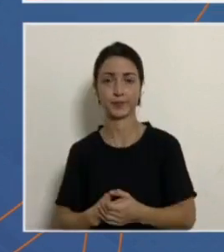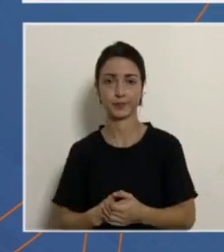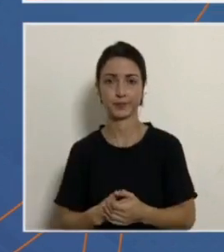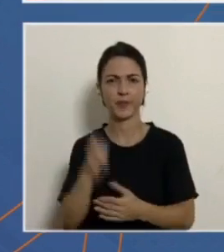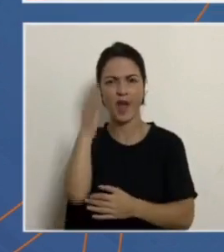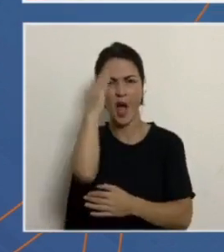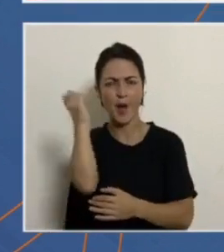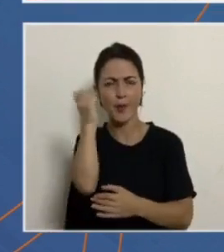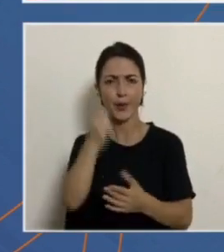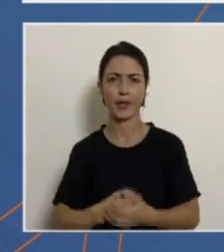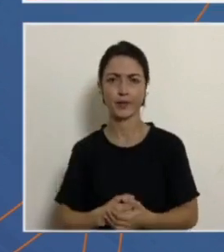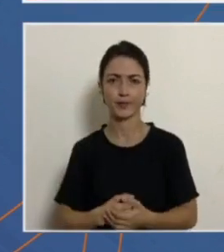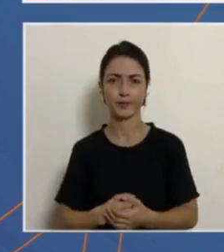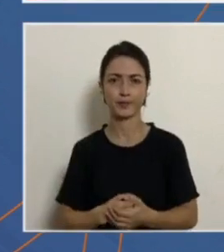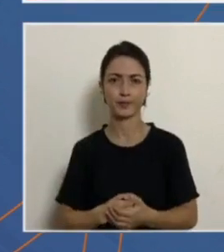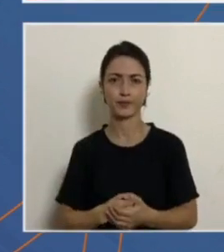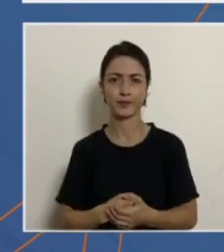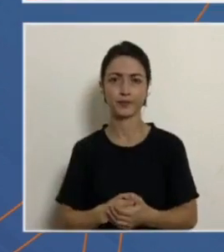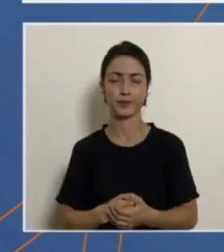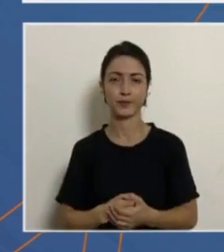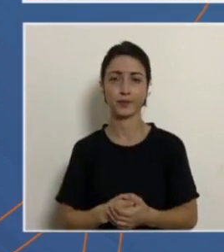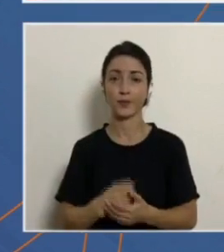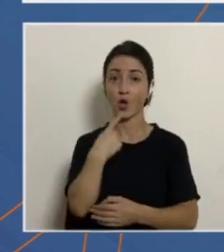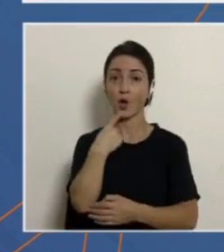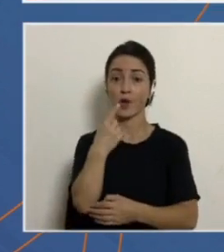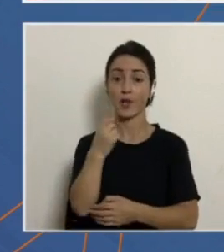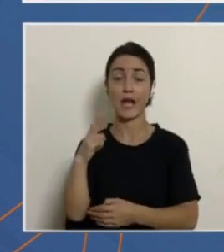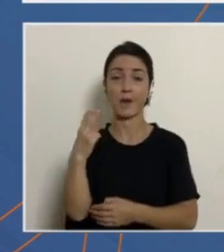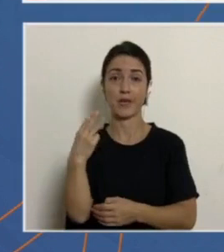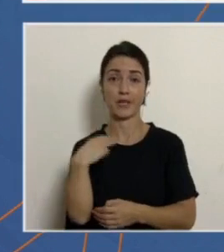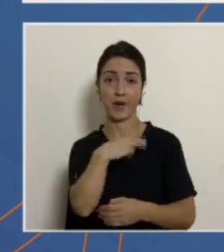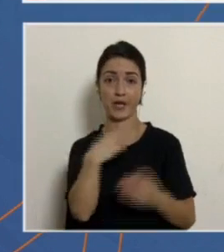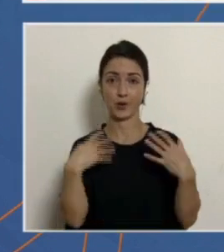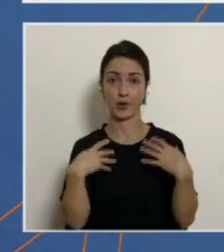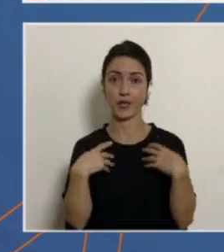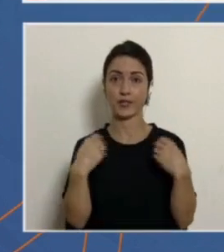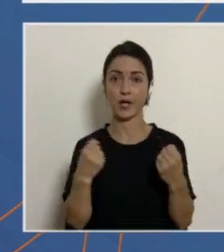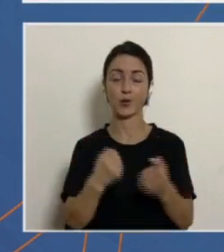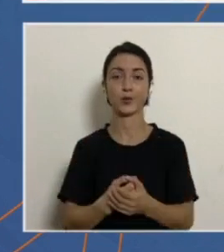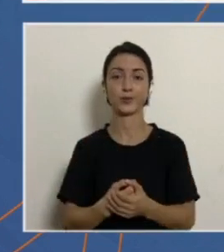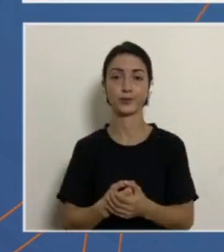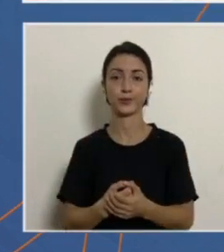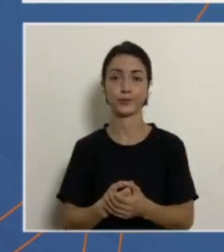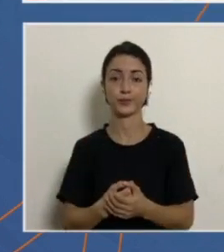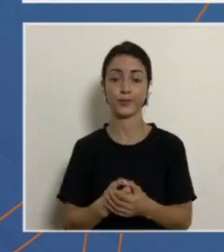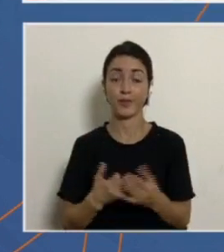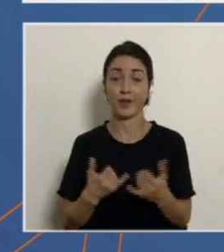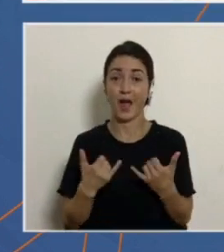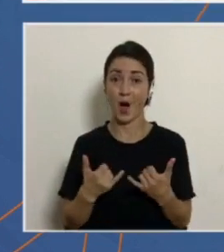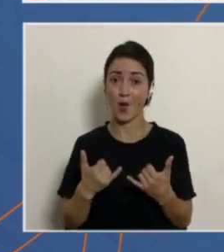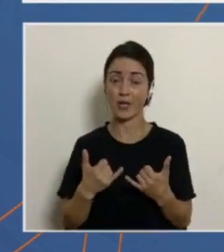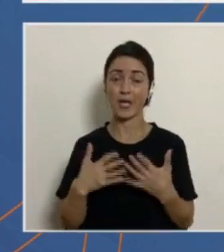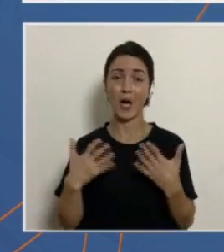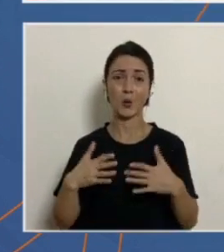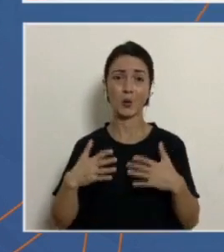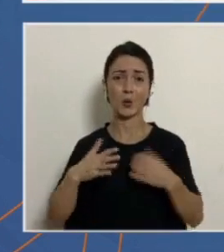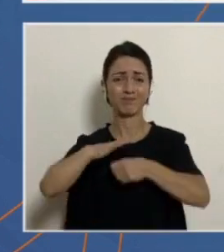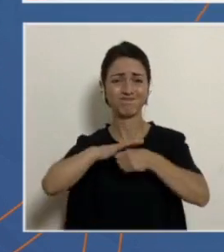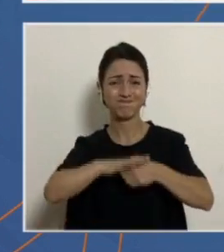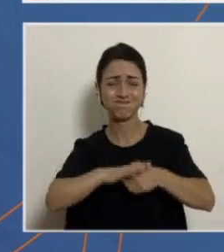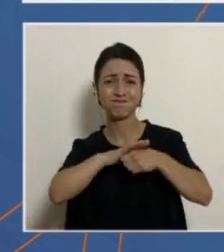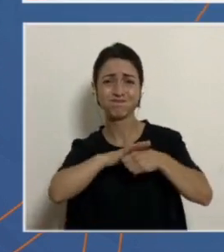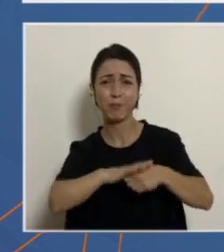qué? Porque, como también lo decía el señor viceministro de Salud, estamos teniendo una enorme presión sobre el